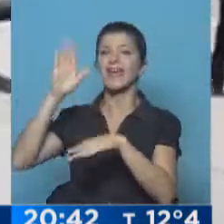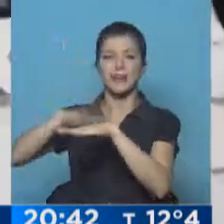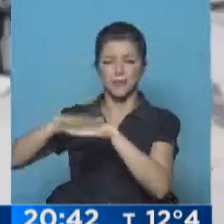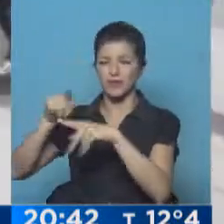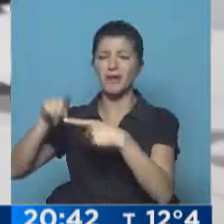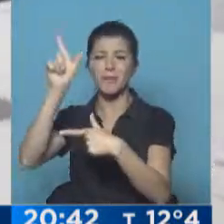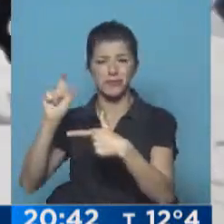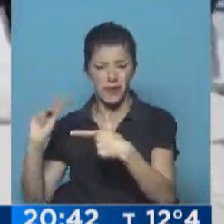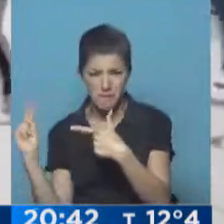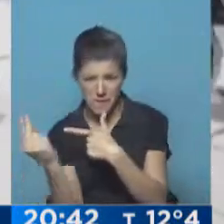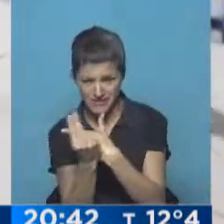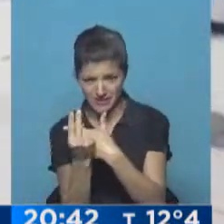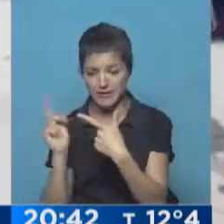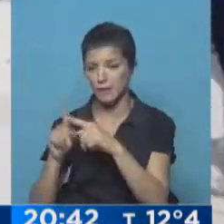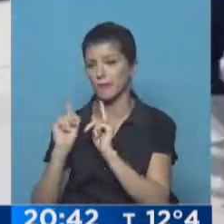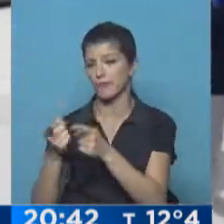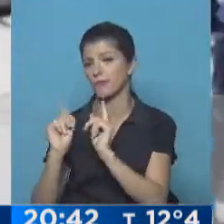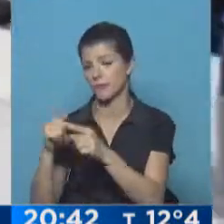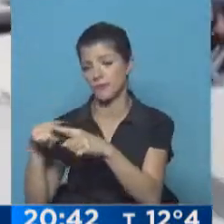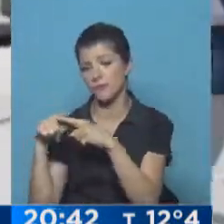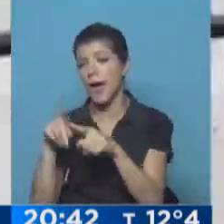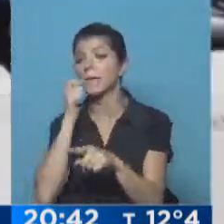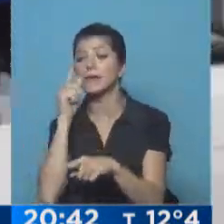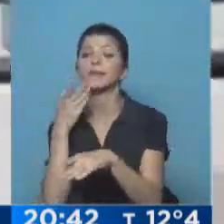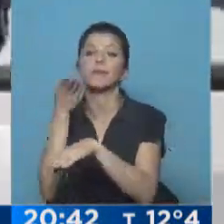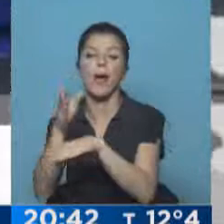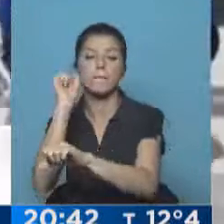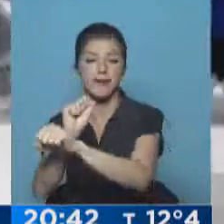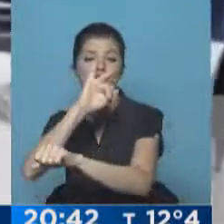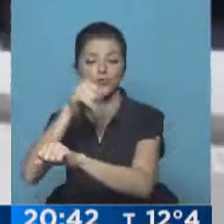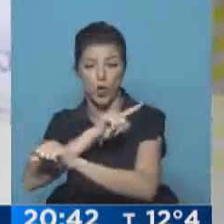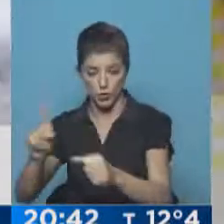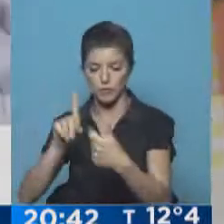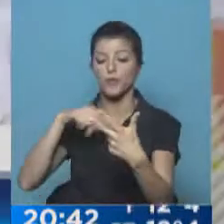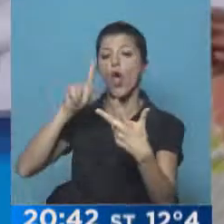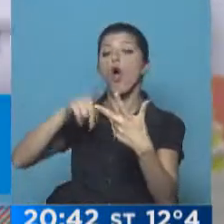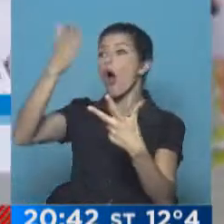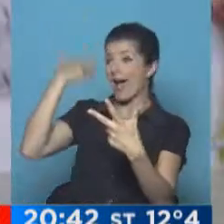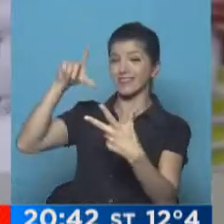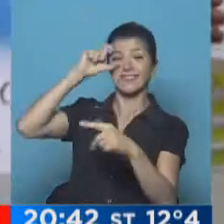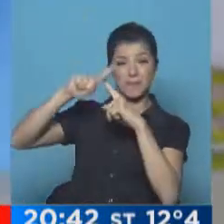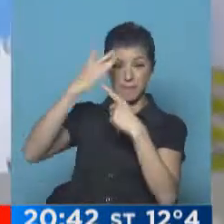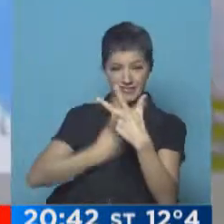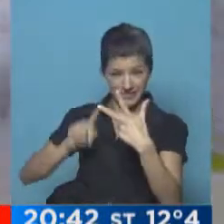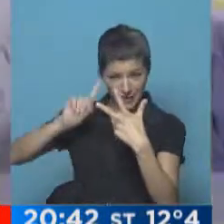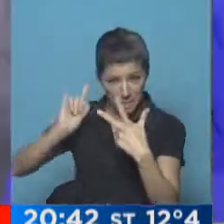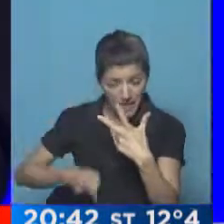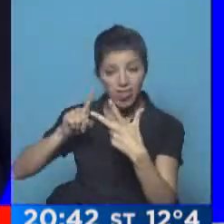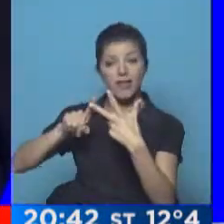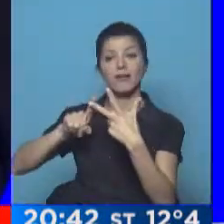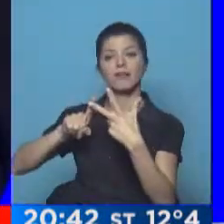que todavía está ahí la pelea a ver si va a la cárcel o no otro ex presidente guatemalteco